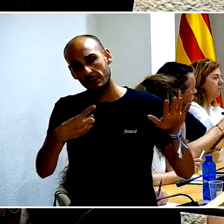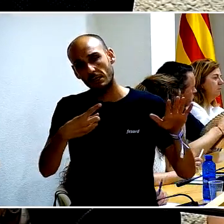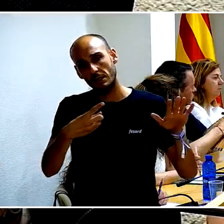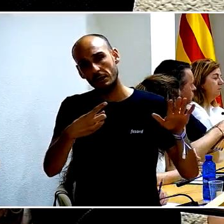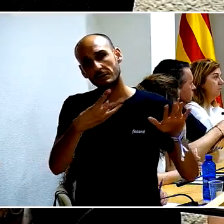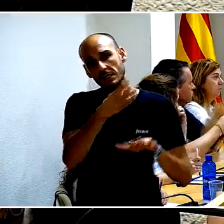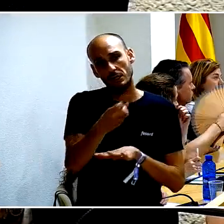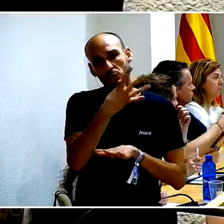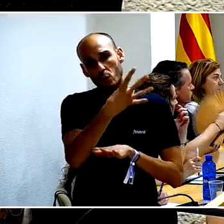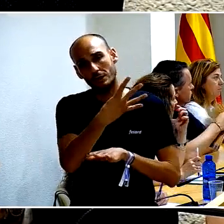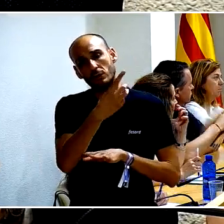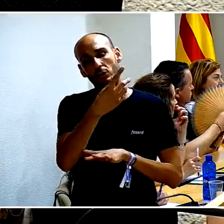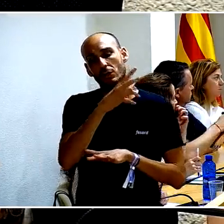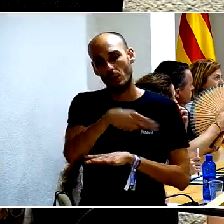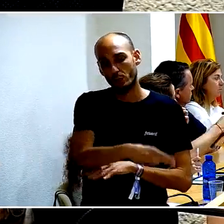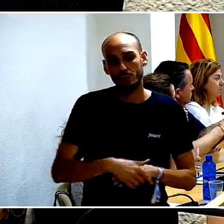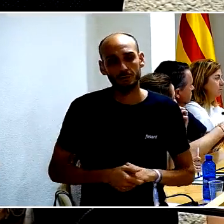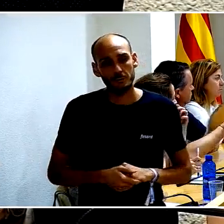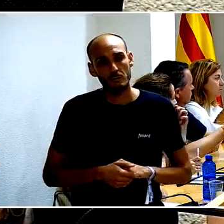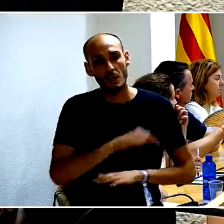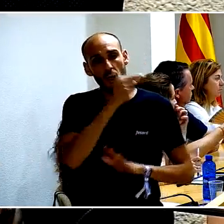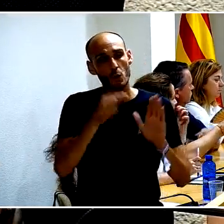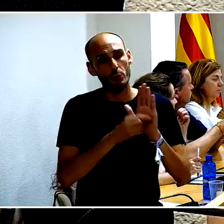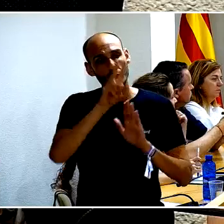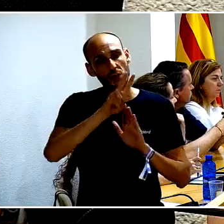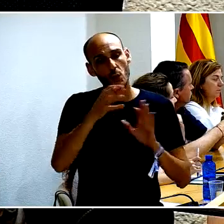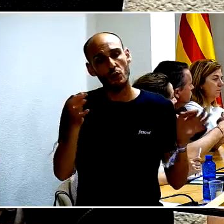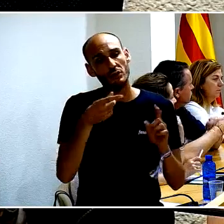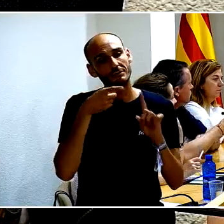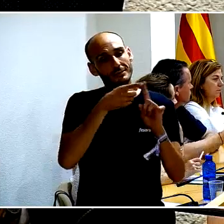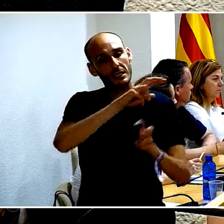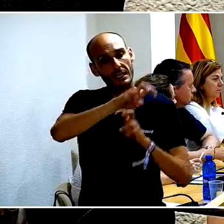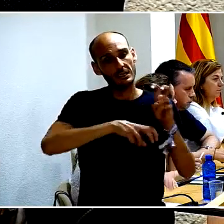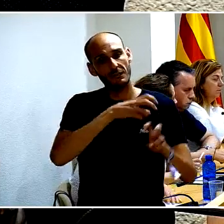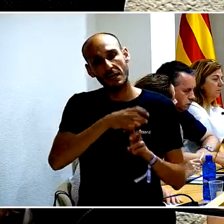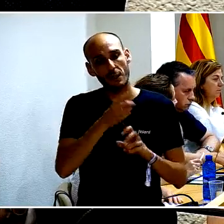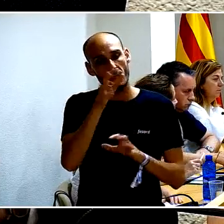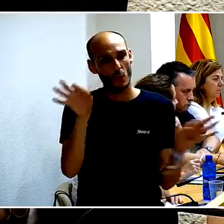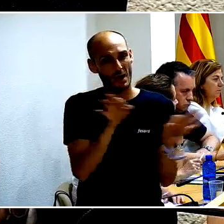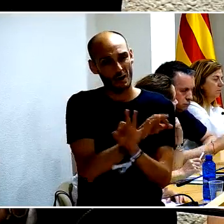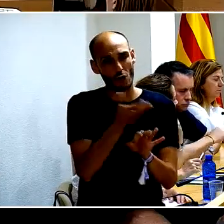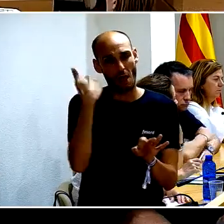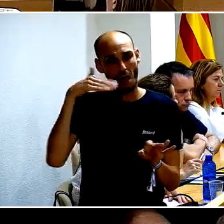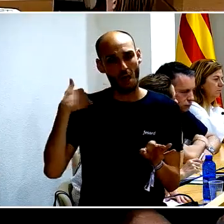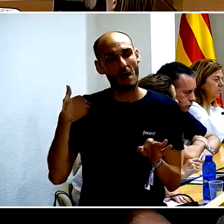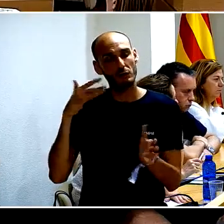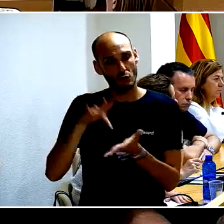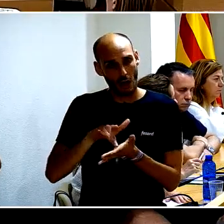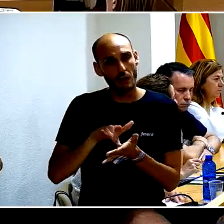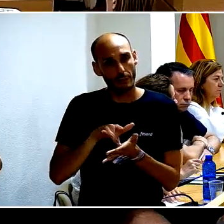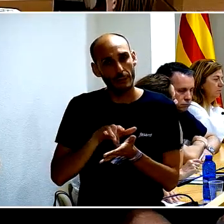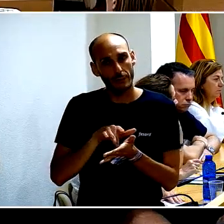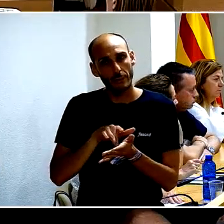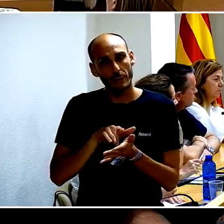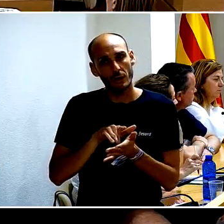126.304,57 euros. Luego hay un punto segundo que es una rectificación del error, de un error que existía en el acuerdo de modificación